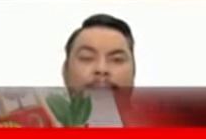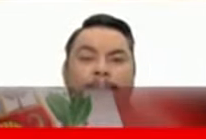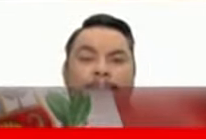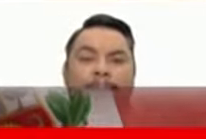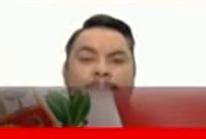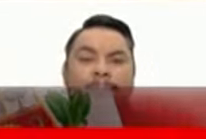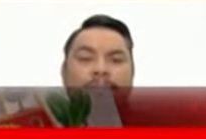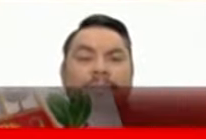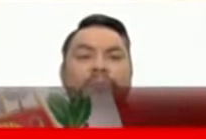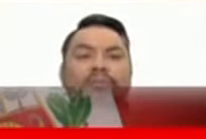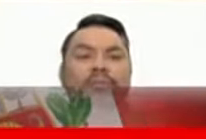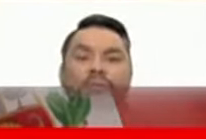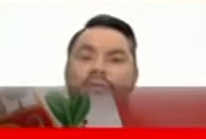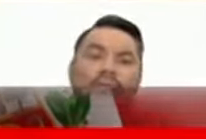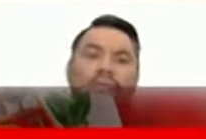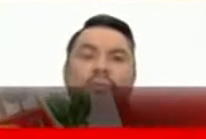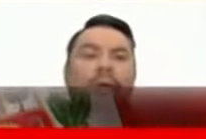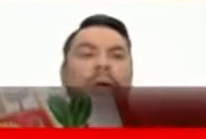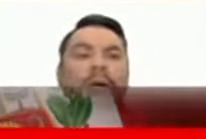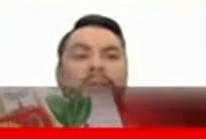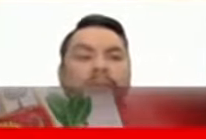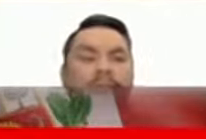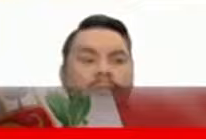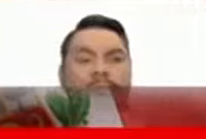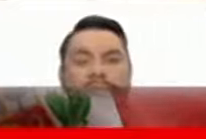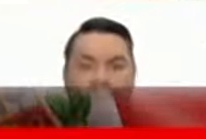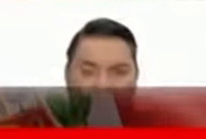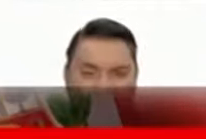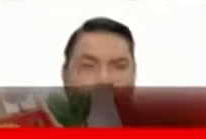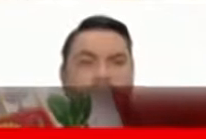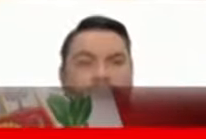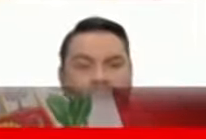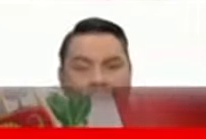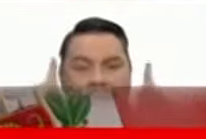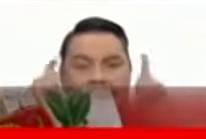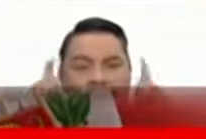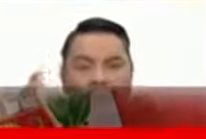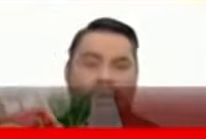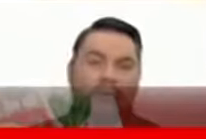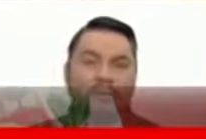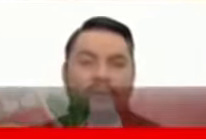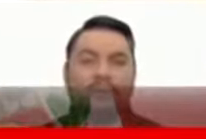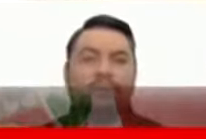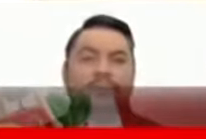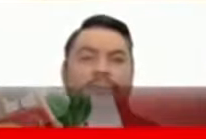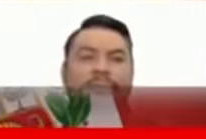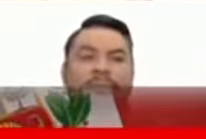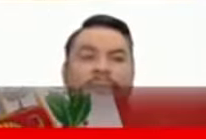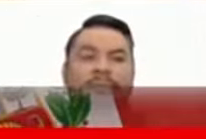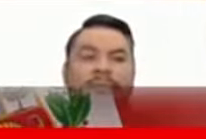demás ministros de Estado, acercarse para tomarnos una fotografía de estilo.